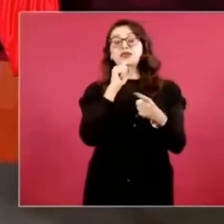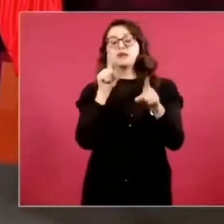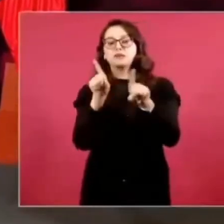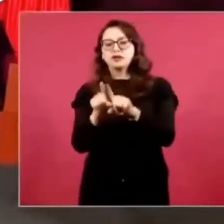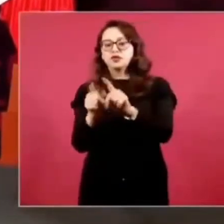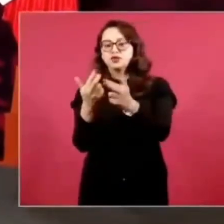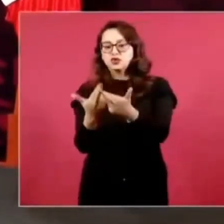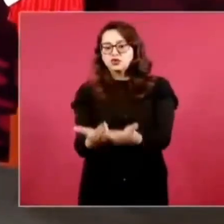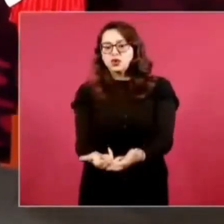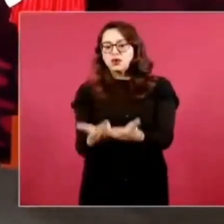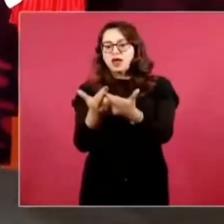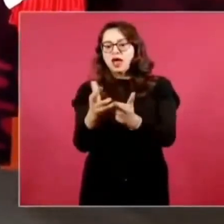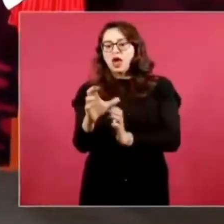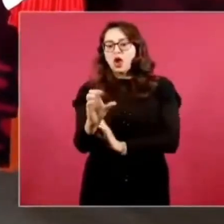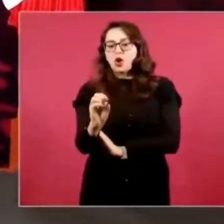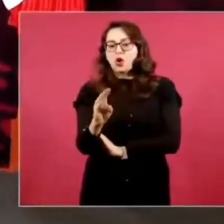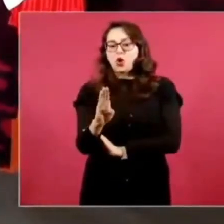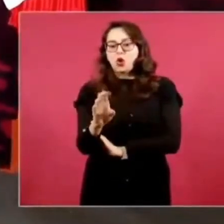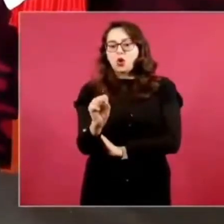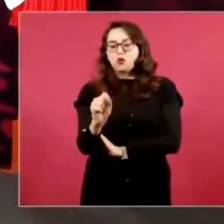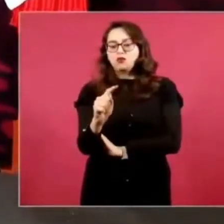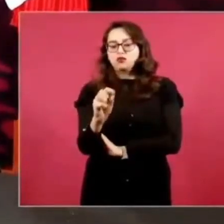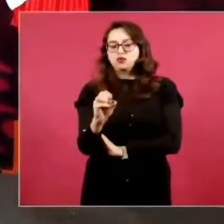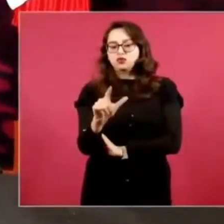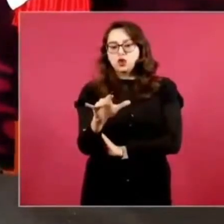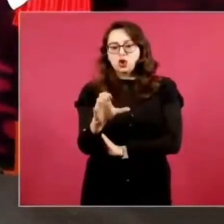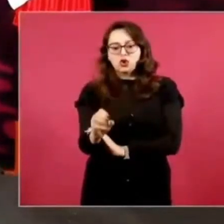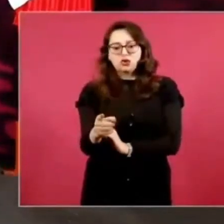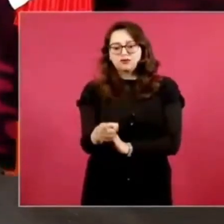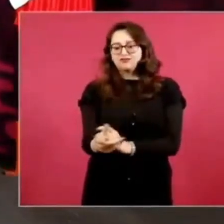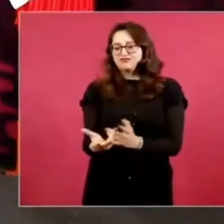es muy difícil sacar el combustóleo.